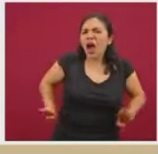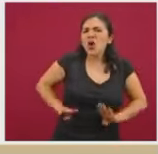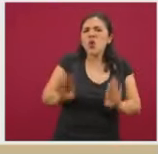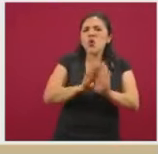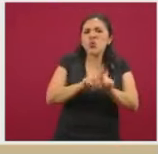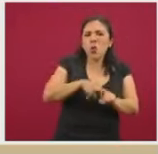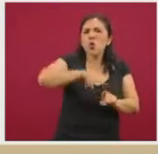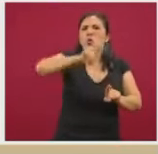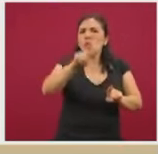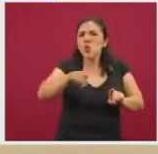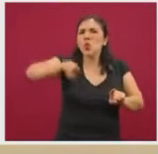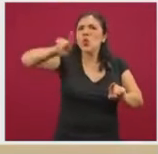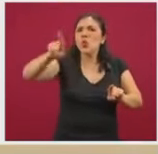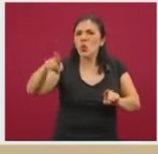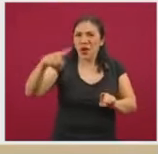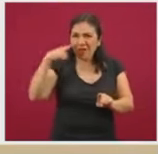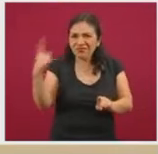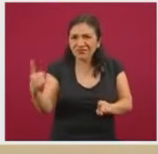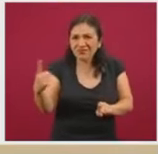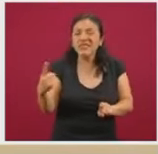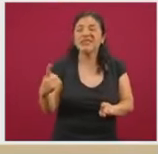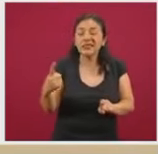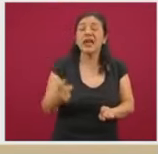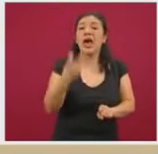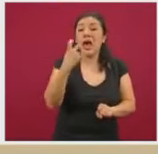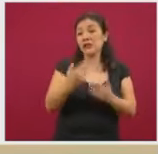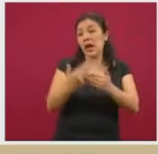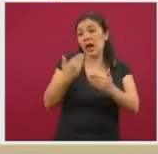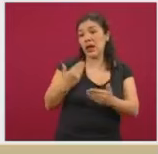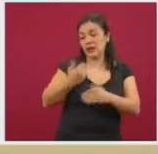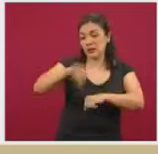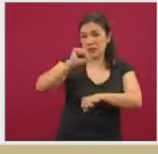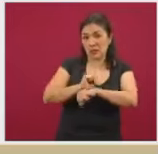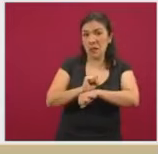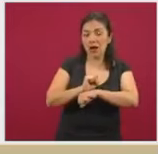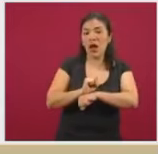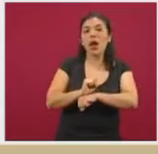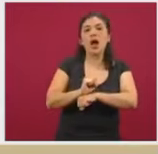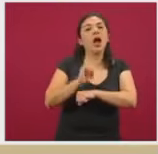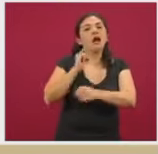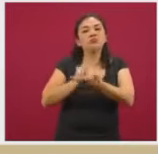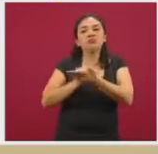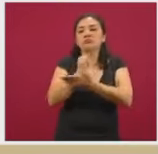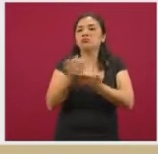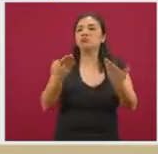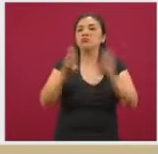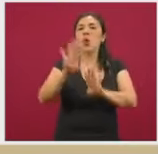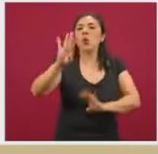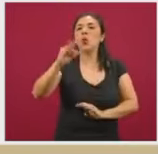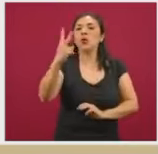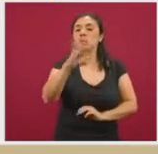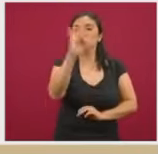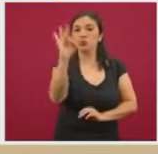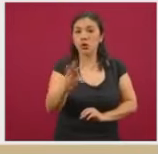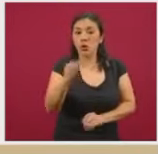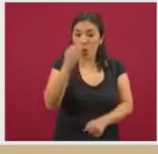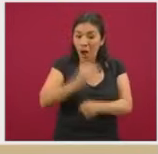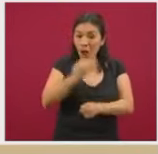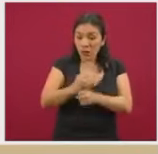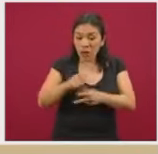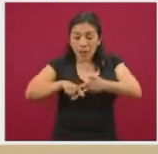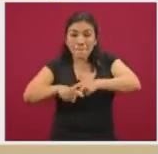ondas que suben y bajan. Habíamos cerrado en la semana anterior en un 42% y estamos